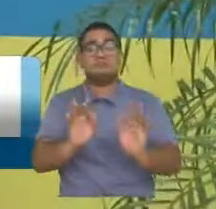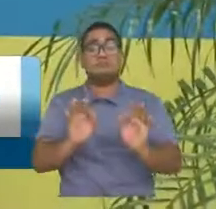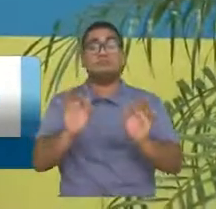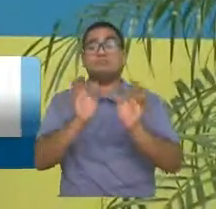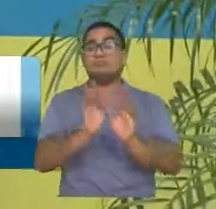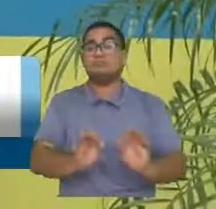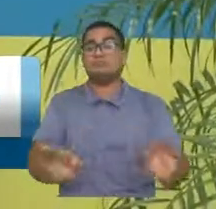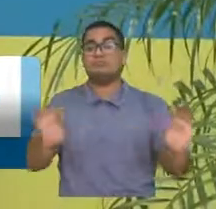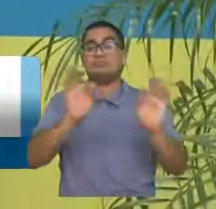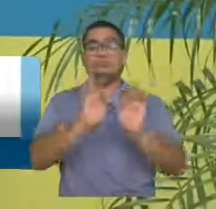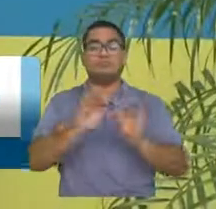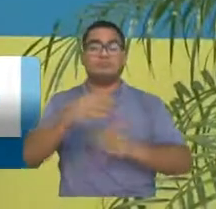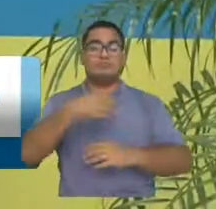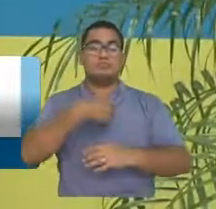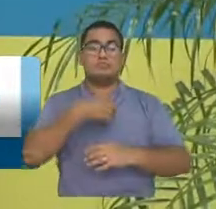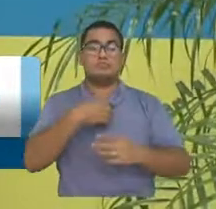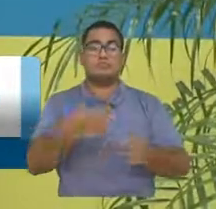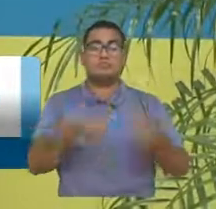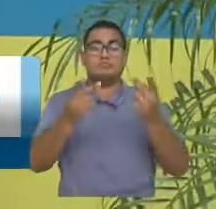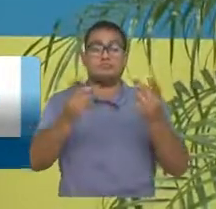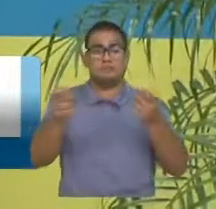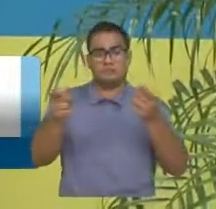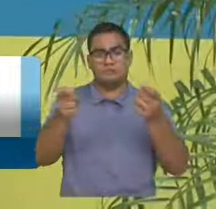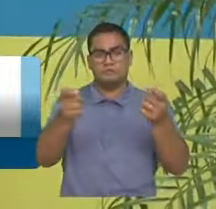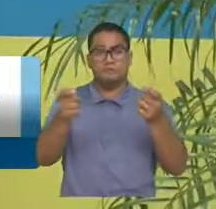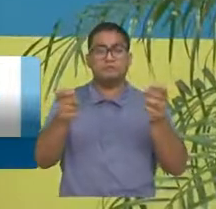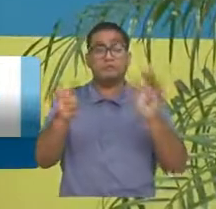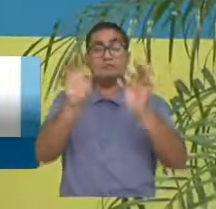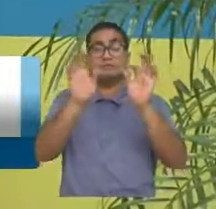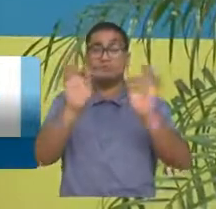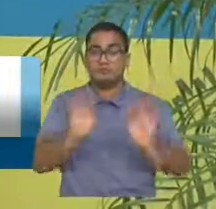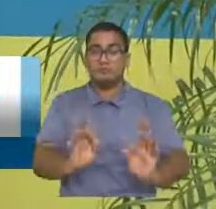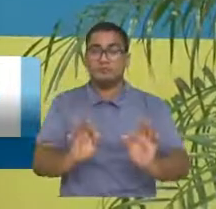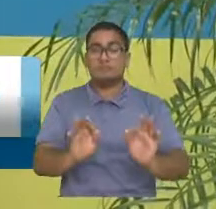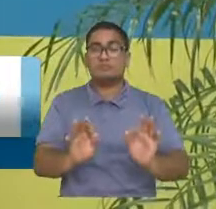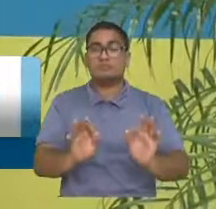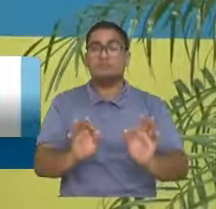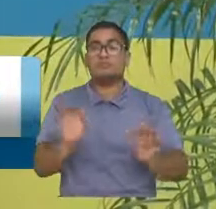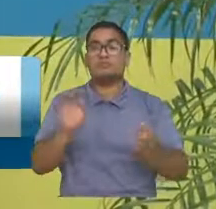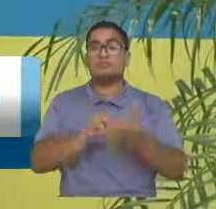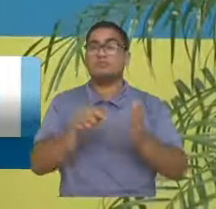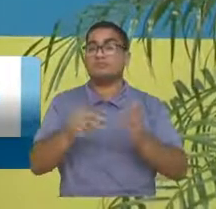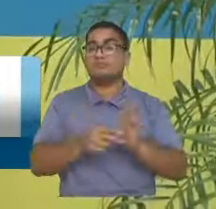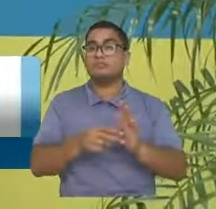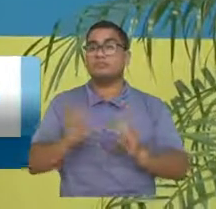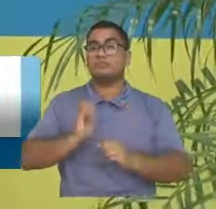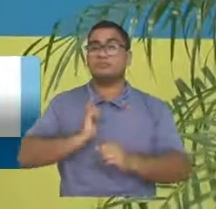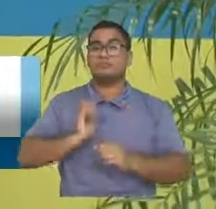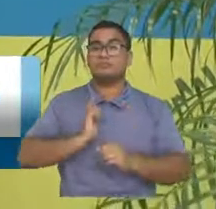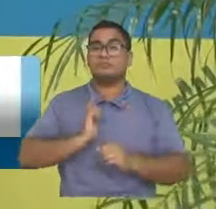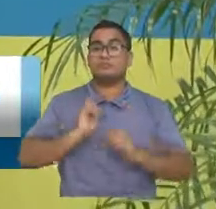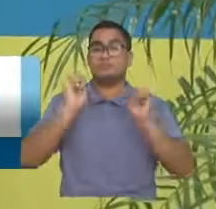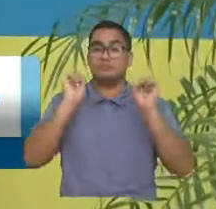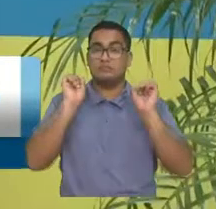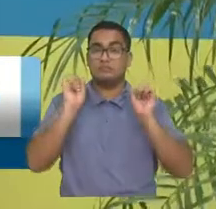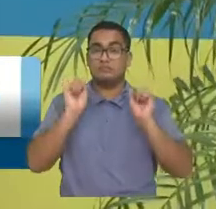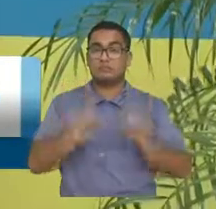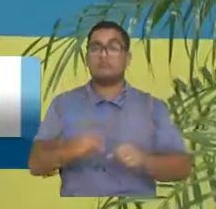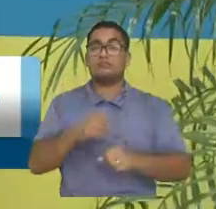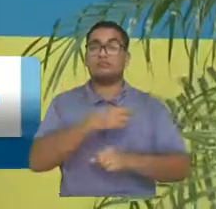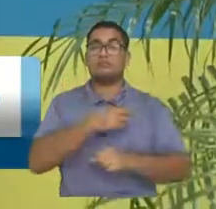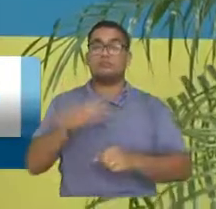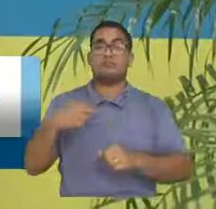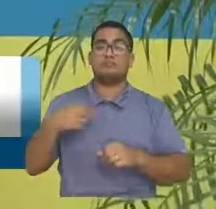vida. Solo por una cosita que tengas control sobre tu vida, tenés control de lo que va a suceder o lo que va a